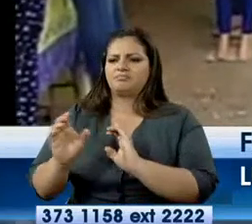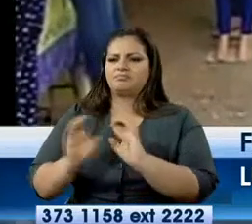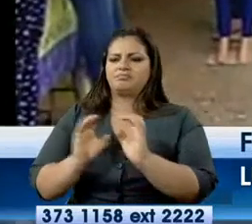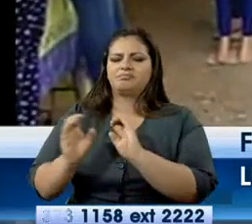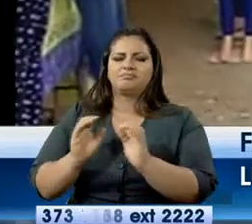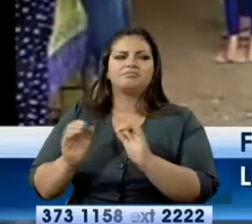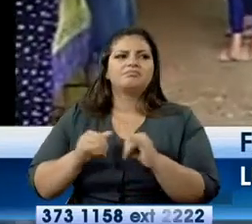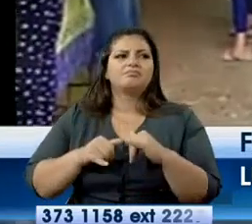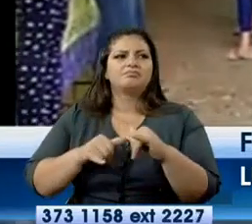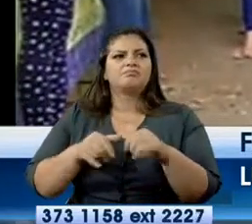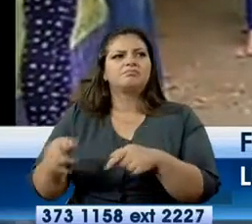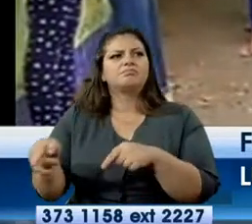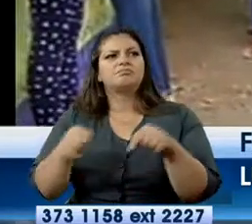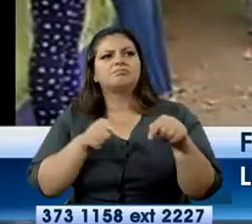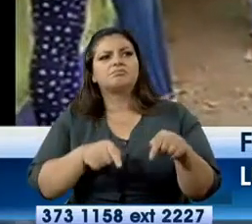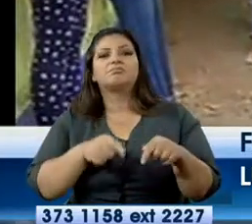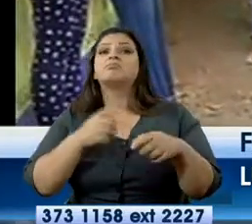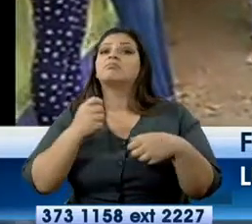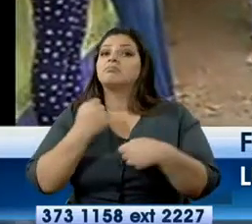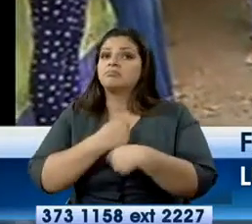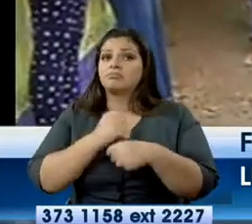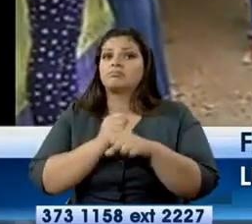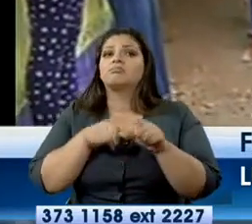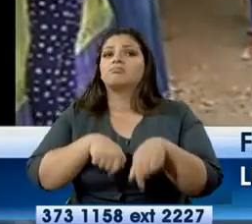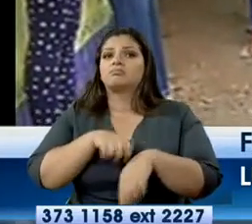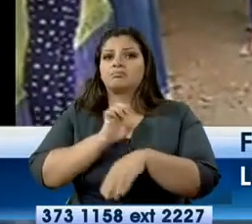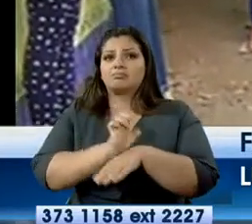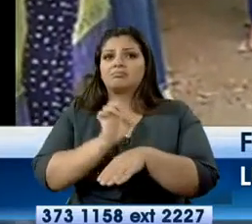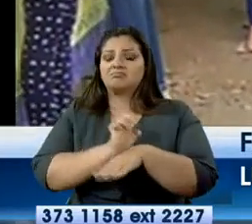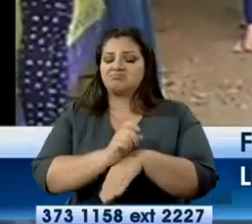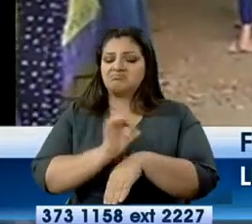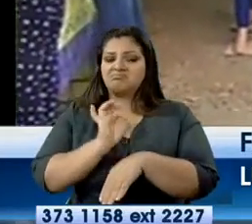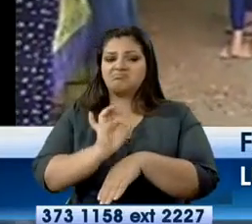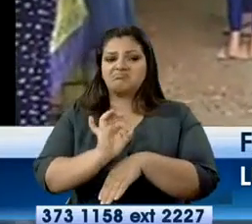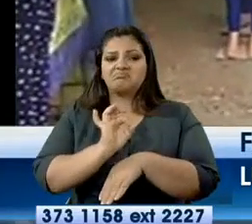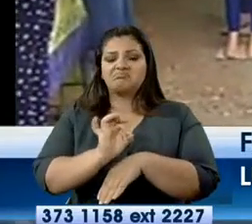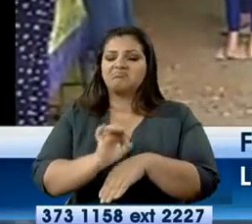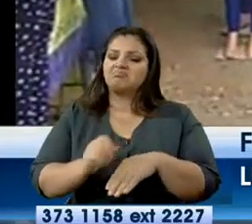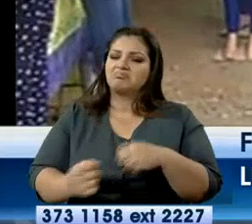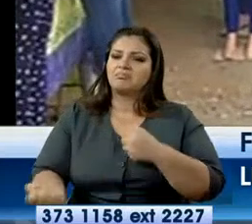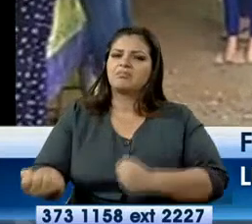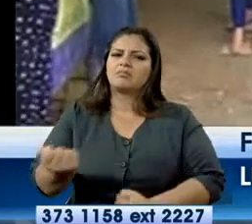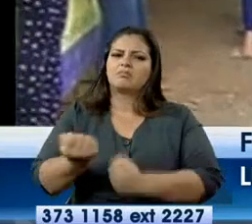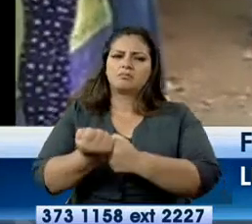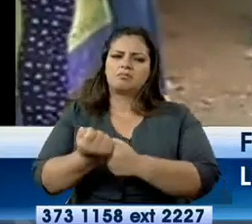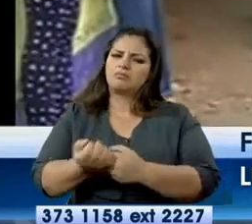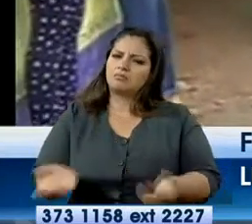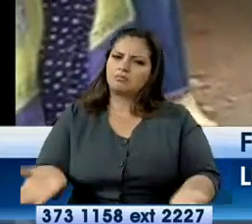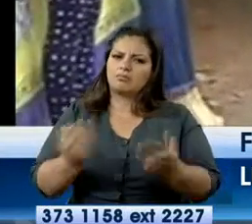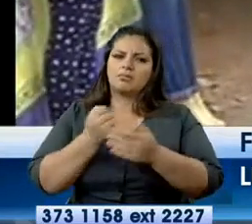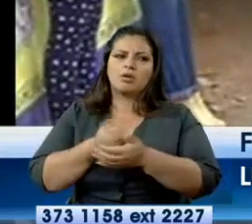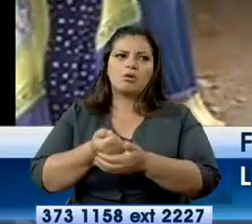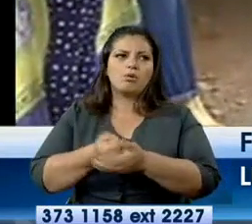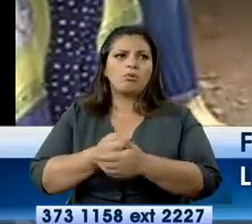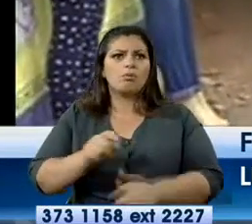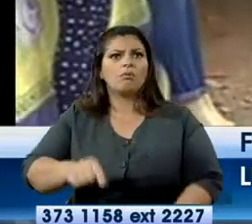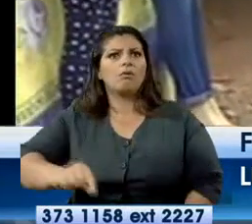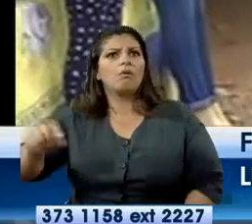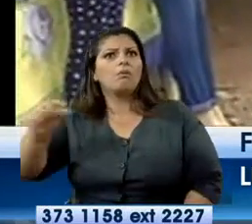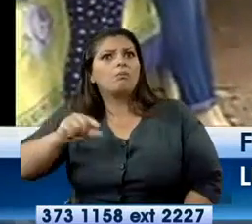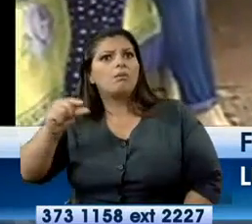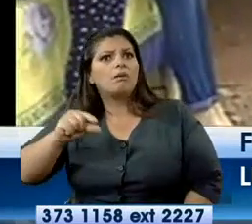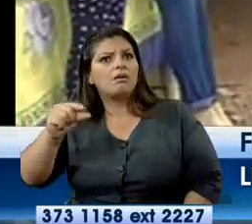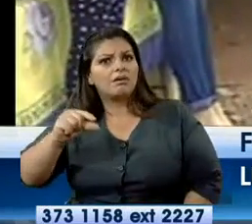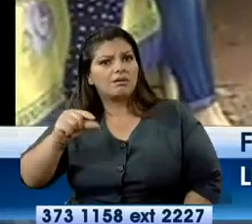este producto nacional, muy bien hecho y que merece también el apoyo de las personas. A buenos precios, creo que ese es uno de los